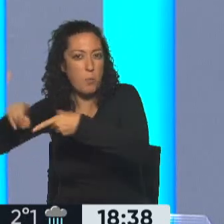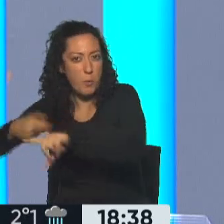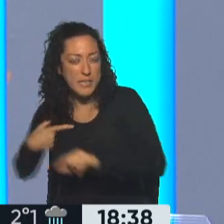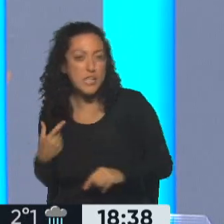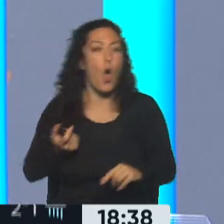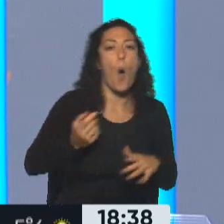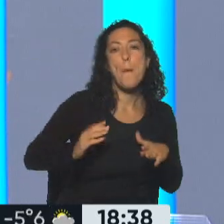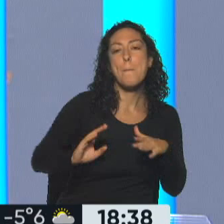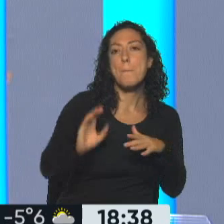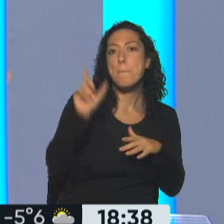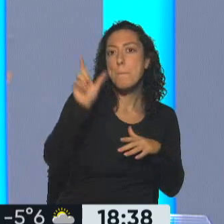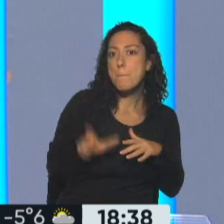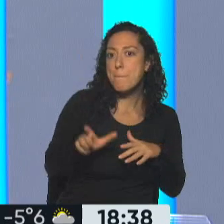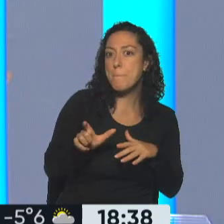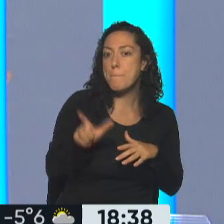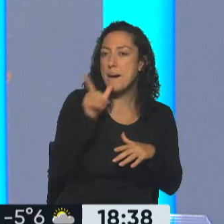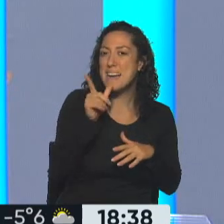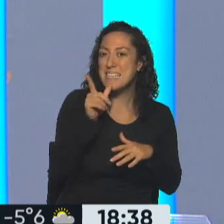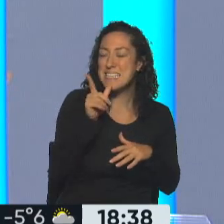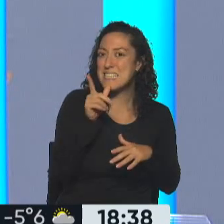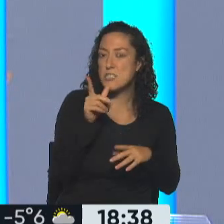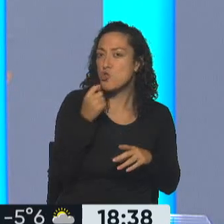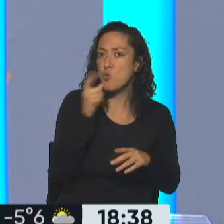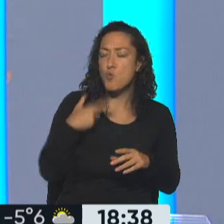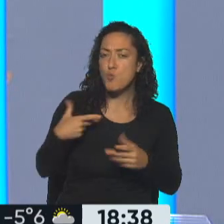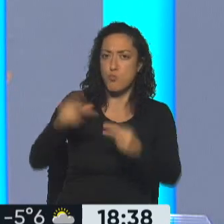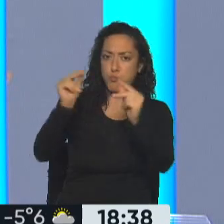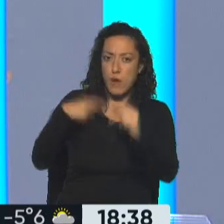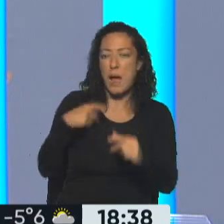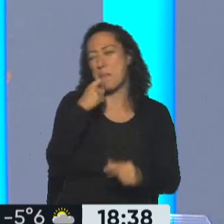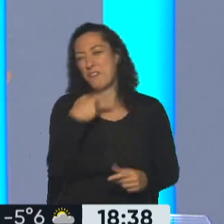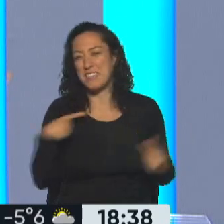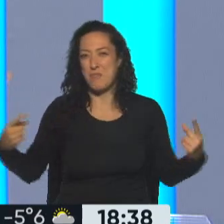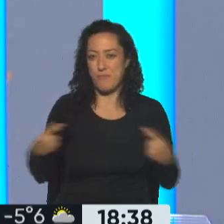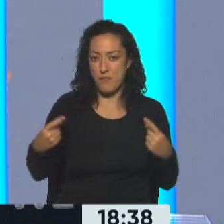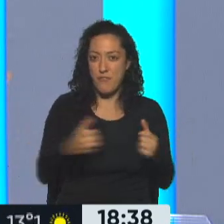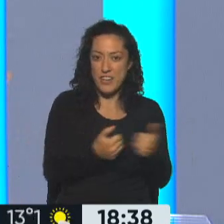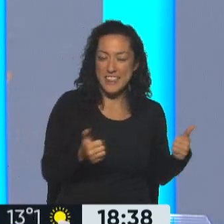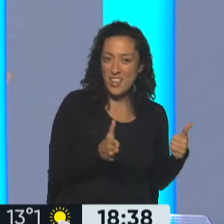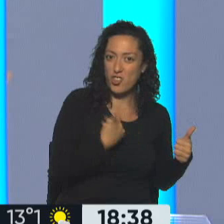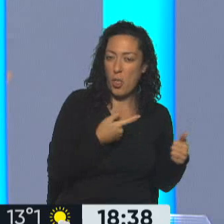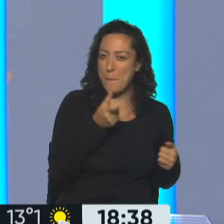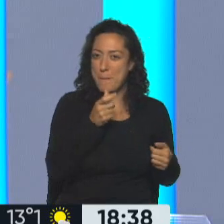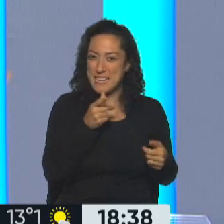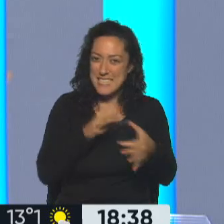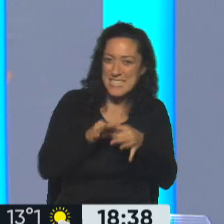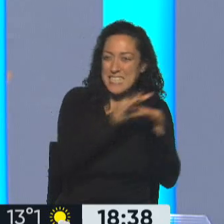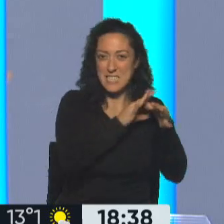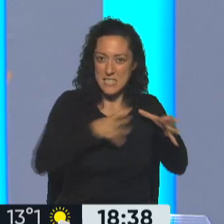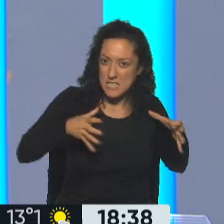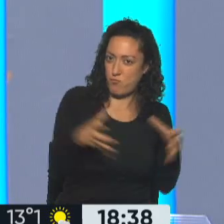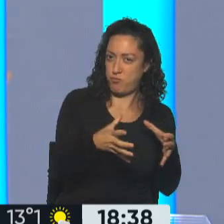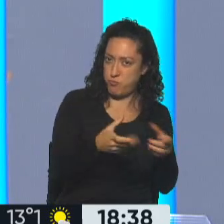una figura que concitaba un rechazo generalizado dentro del frente de todos Bueno permitía mantener cohesión